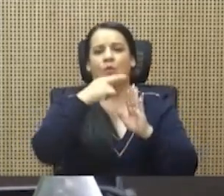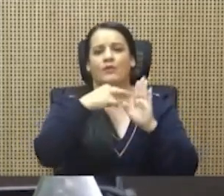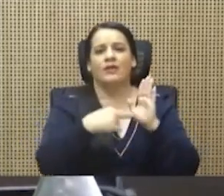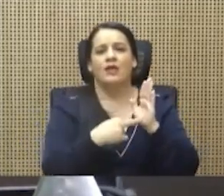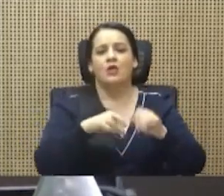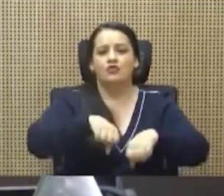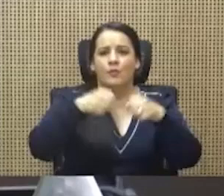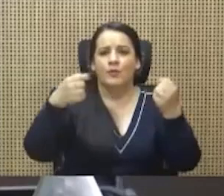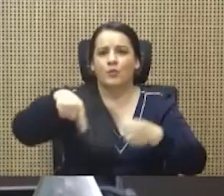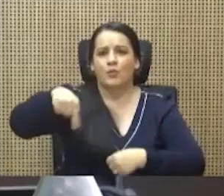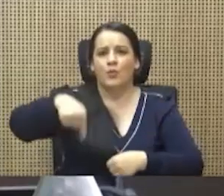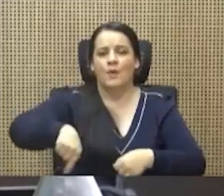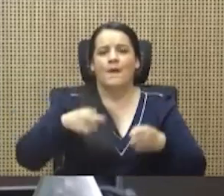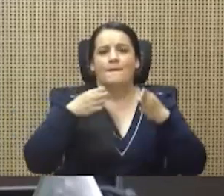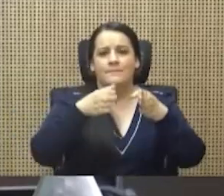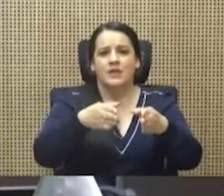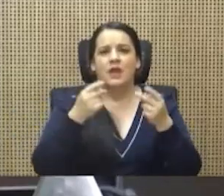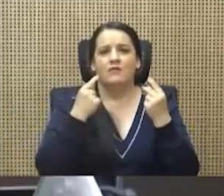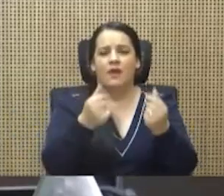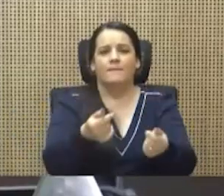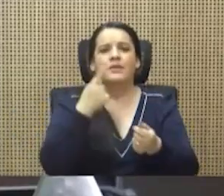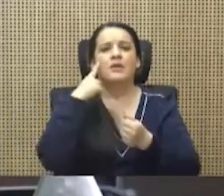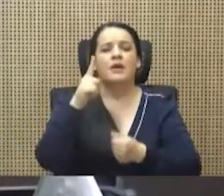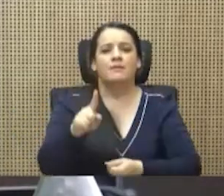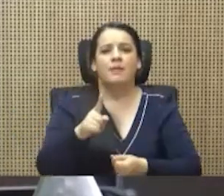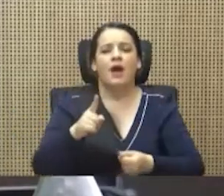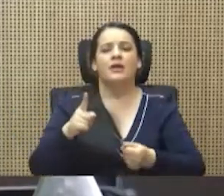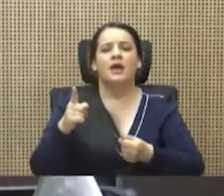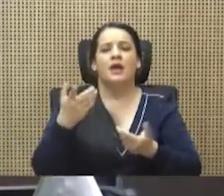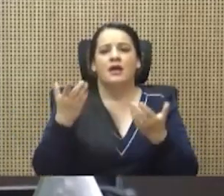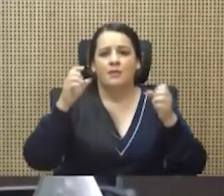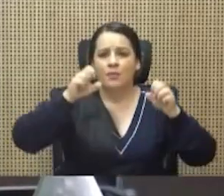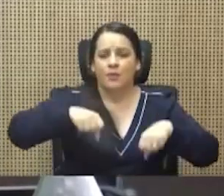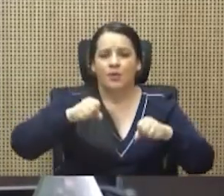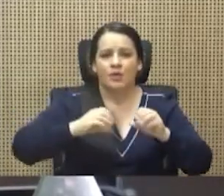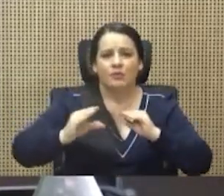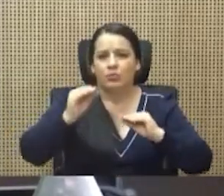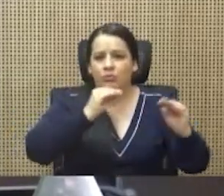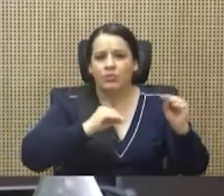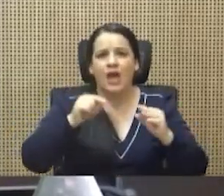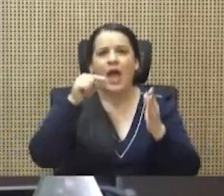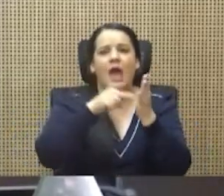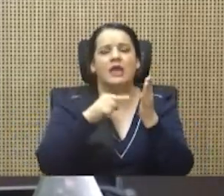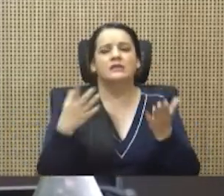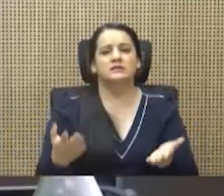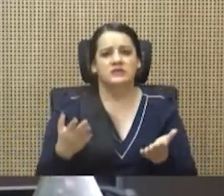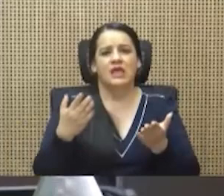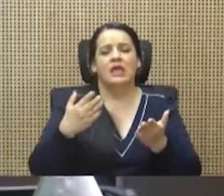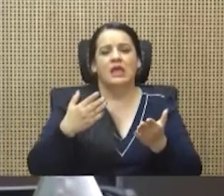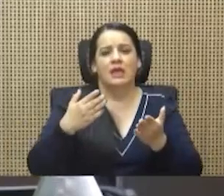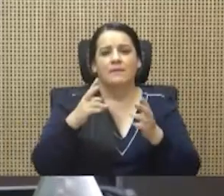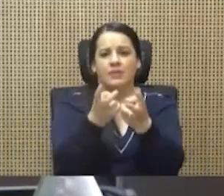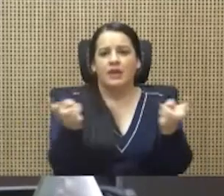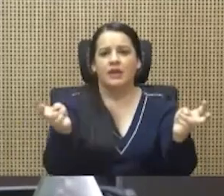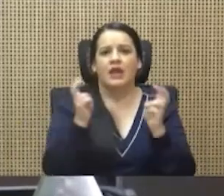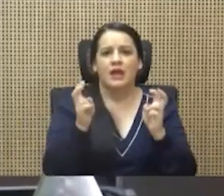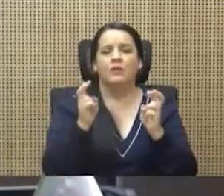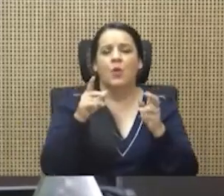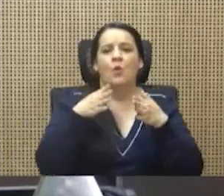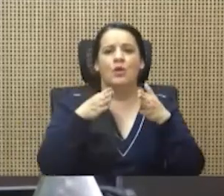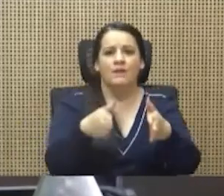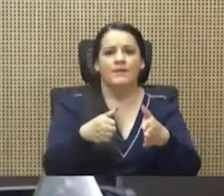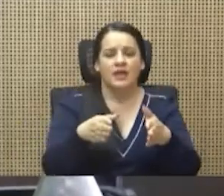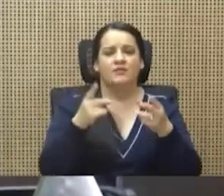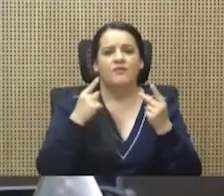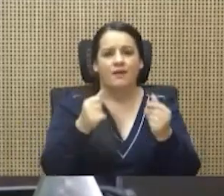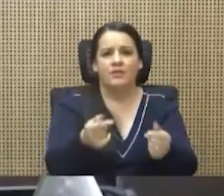quórum, la vía rápida para bozalear a este plenario, porque eso fue lo que pasó. Una vía rápida